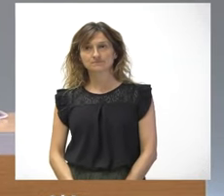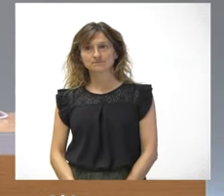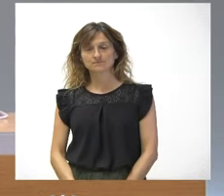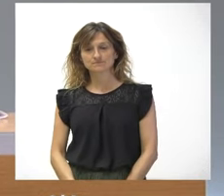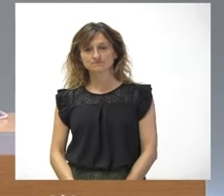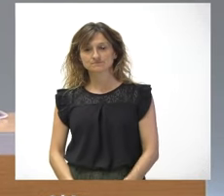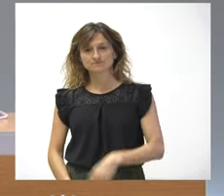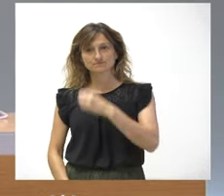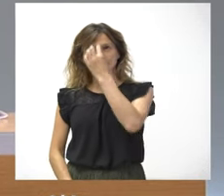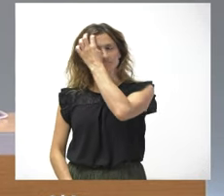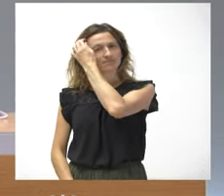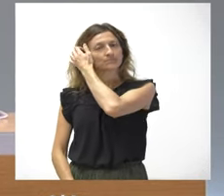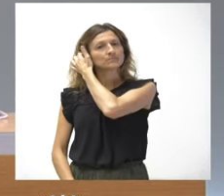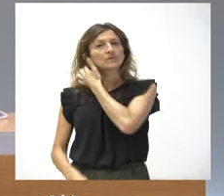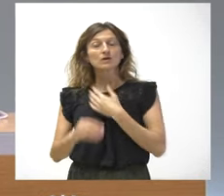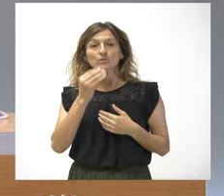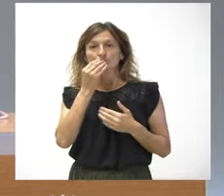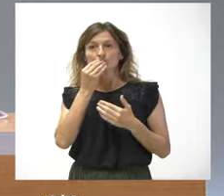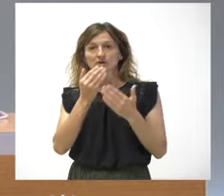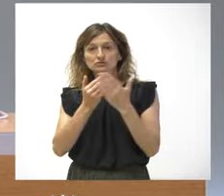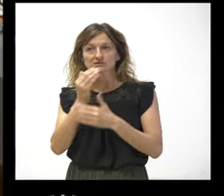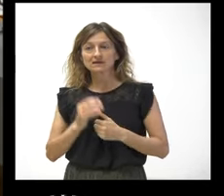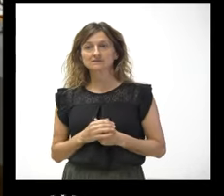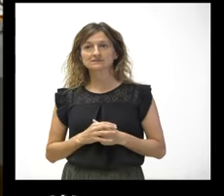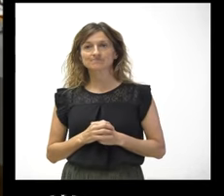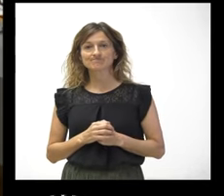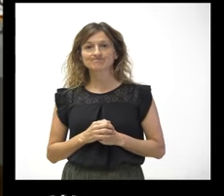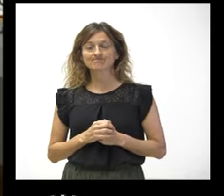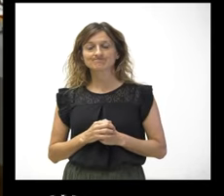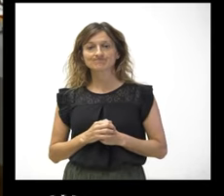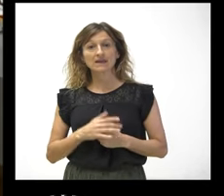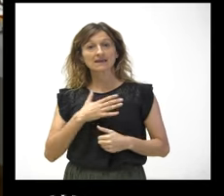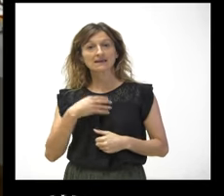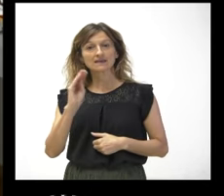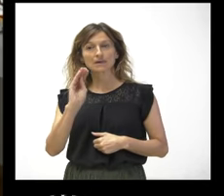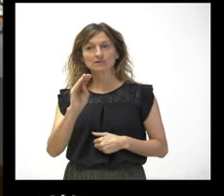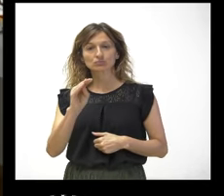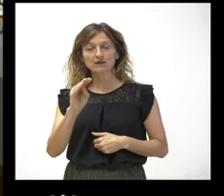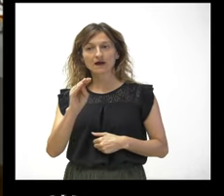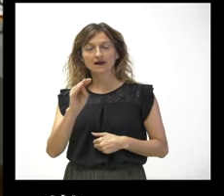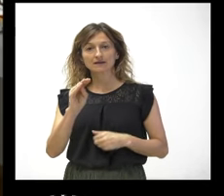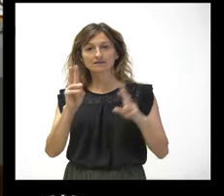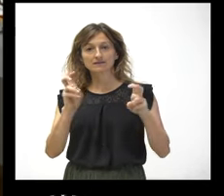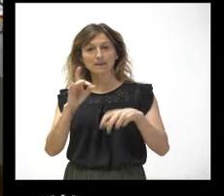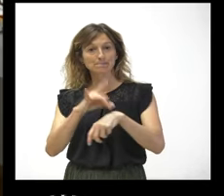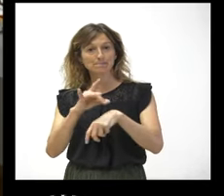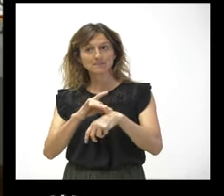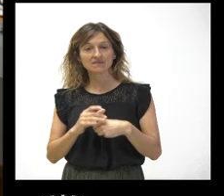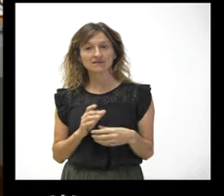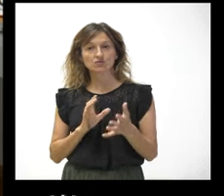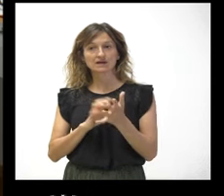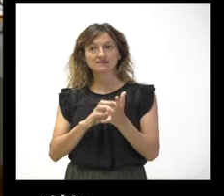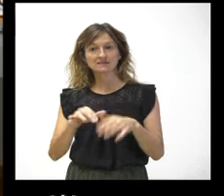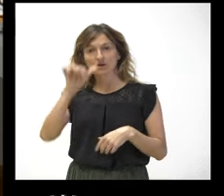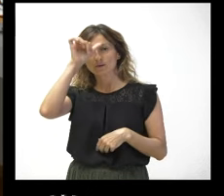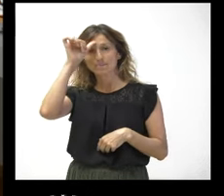finalidad Sí buenos días Quería preguntarle quería preguntarle sobre la la asistencia médica en Castilla y león este